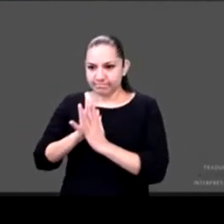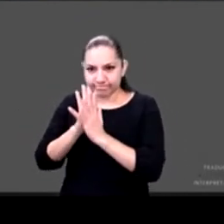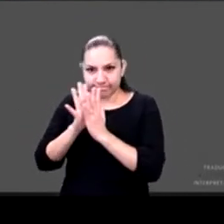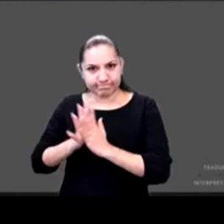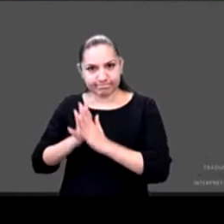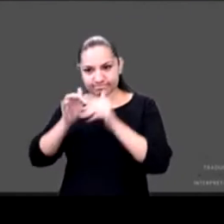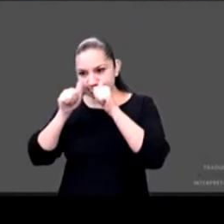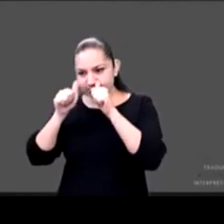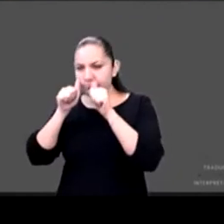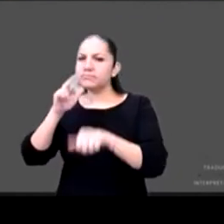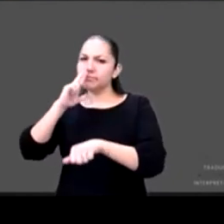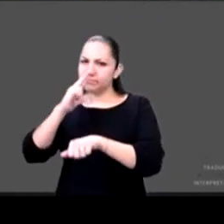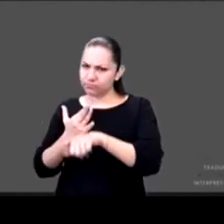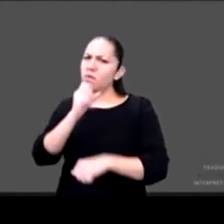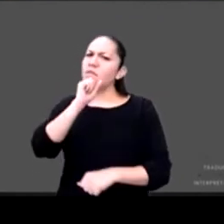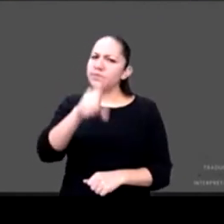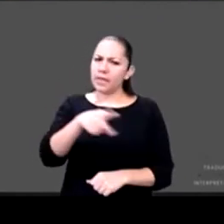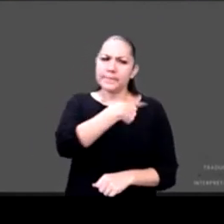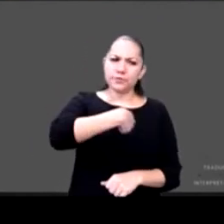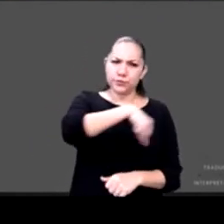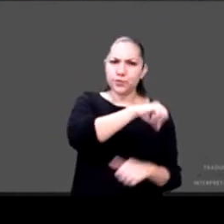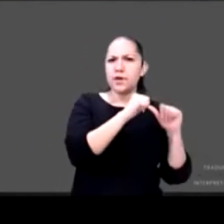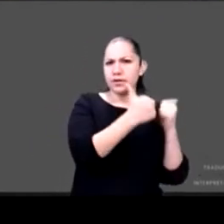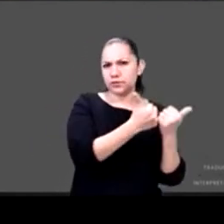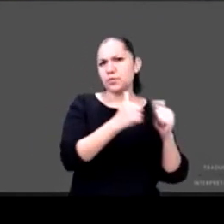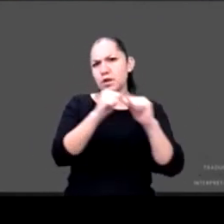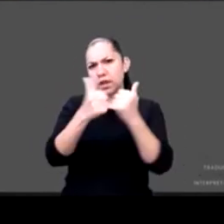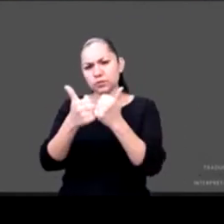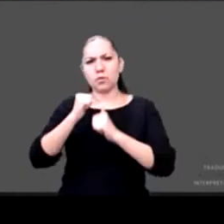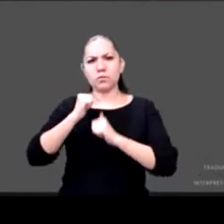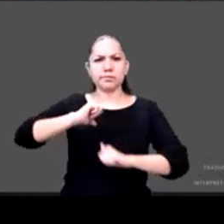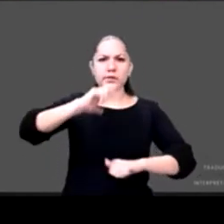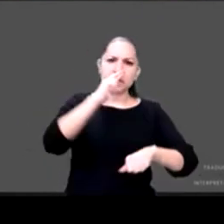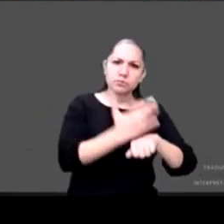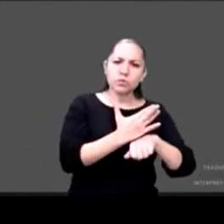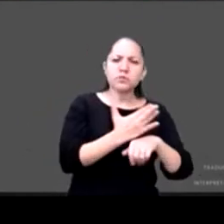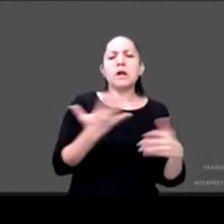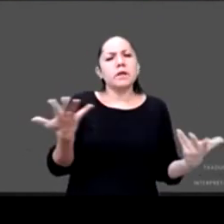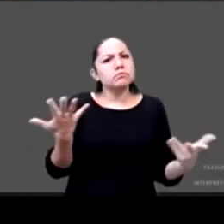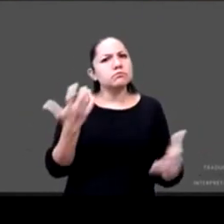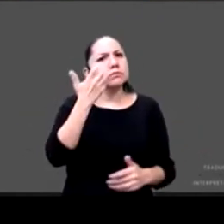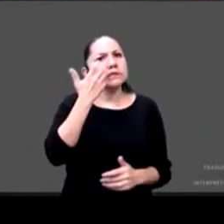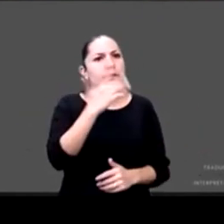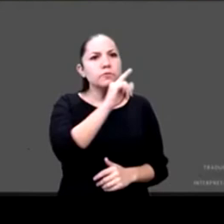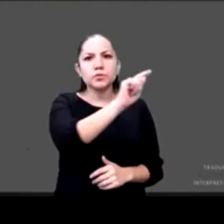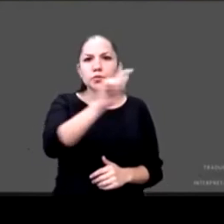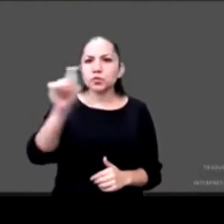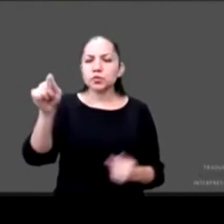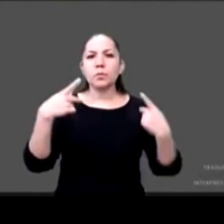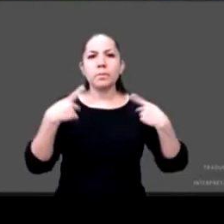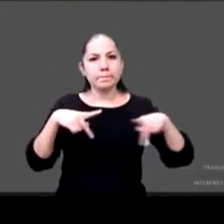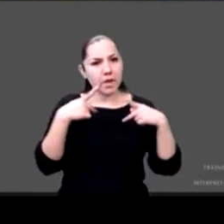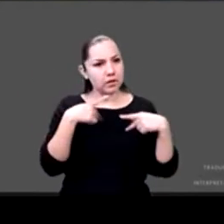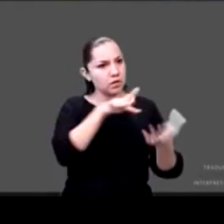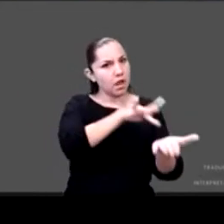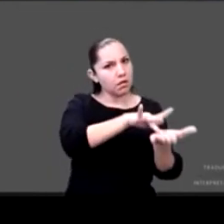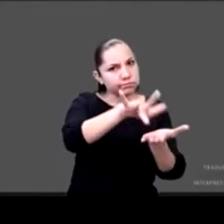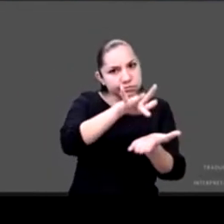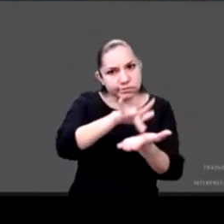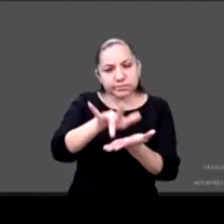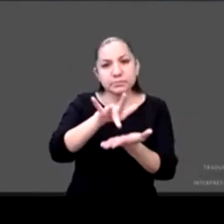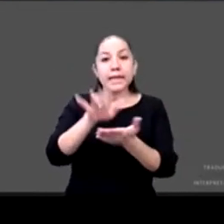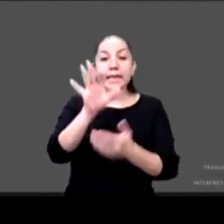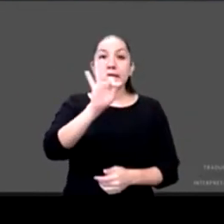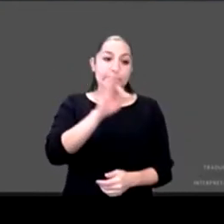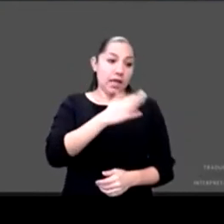espacio, que todo el mundo esté contenido en la situación de que está, tanto como si es una organización o si